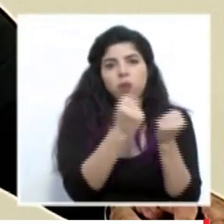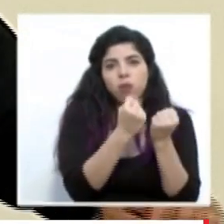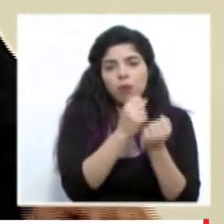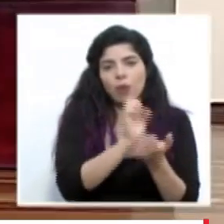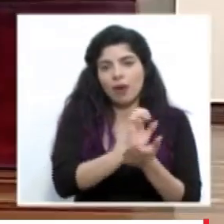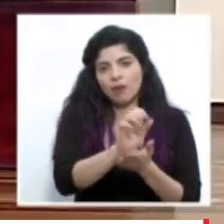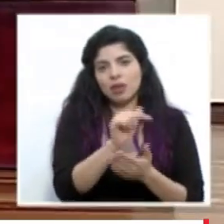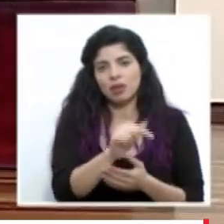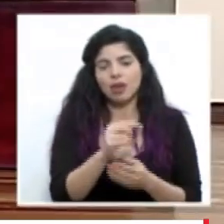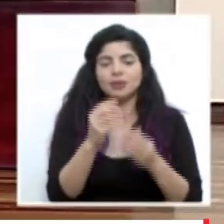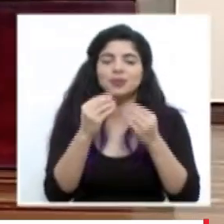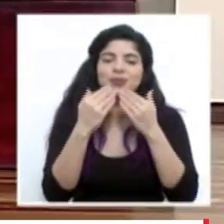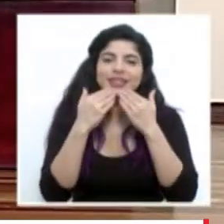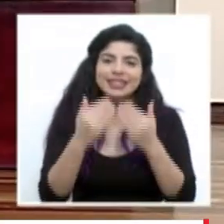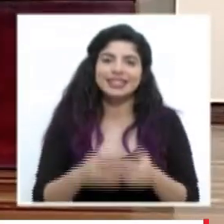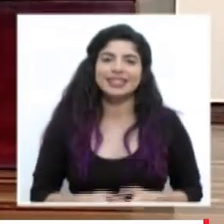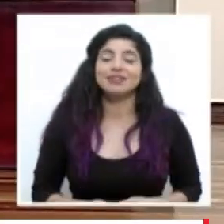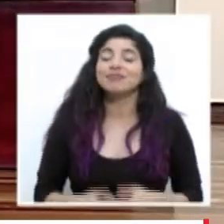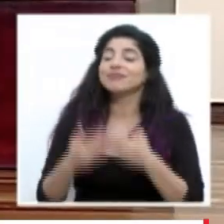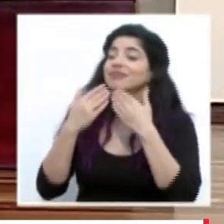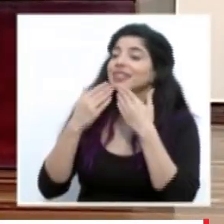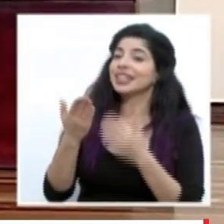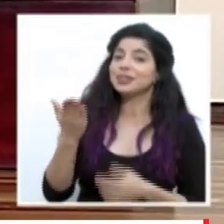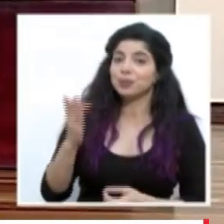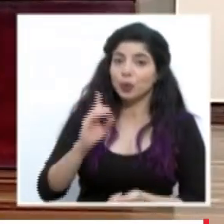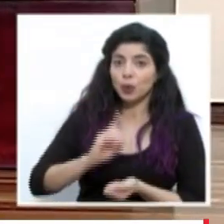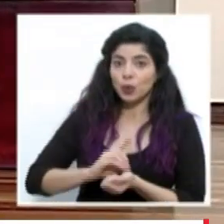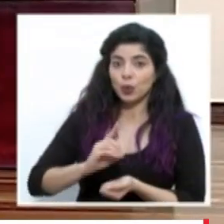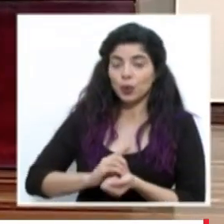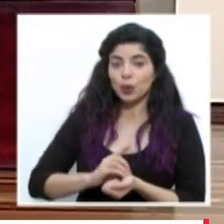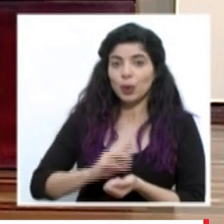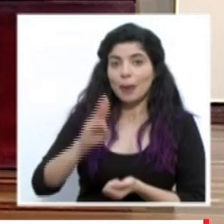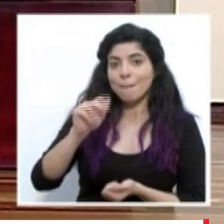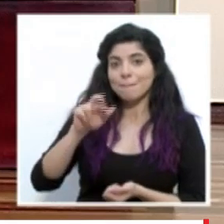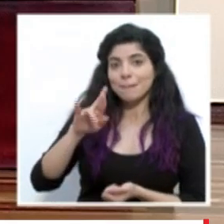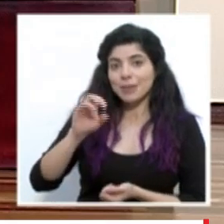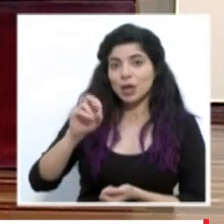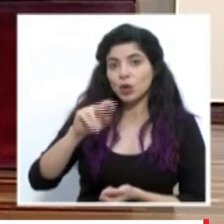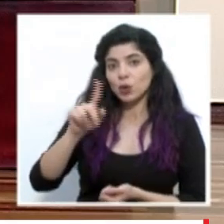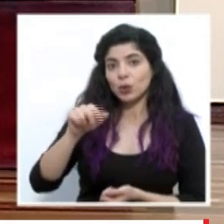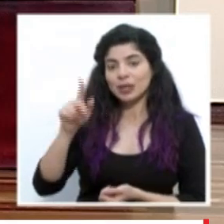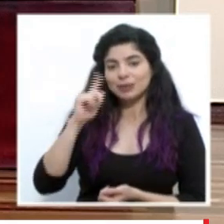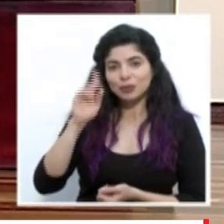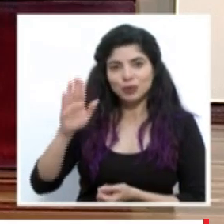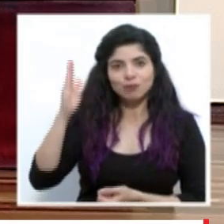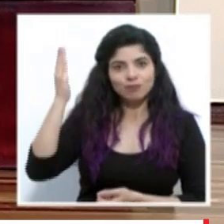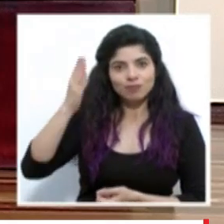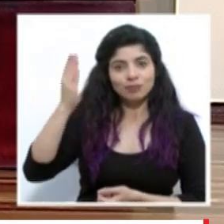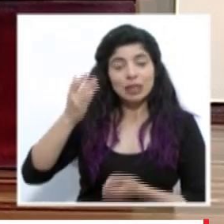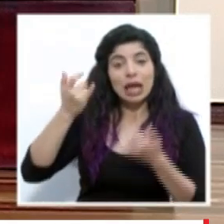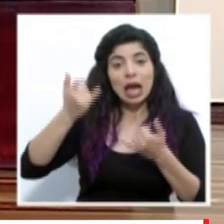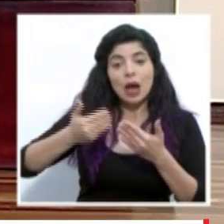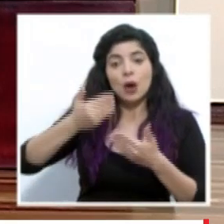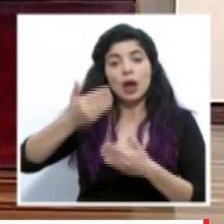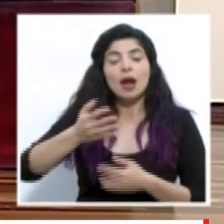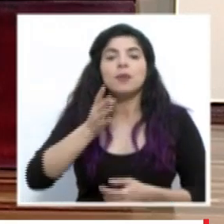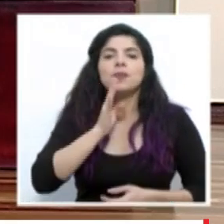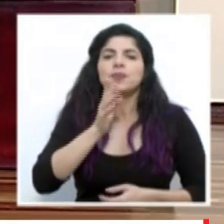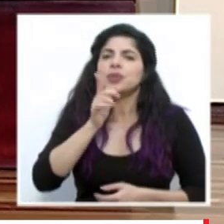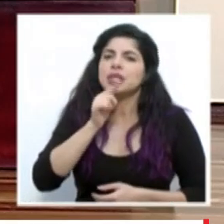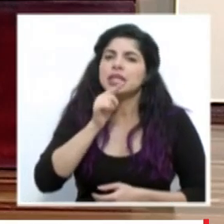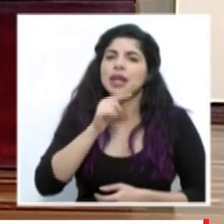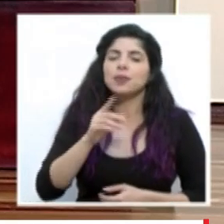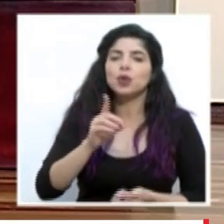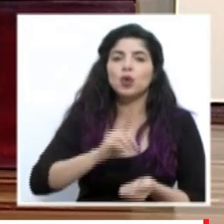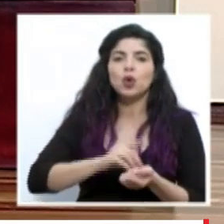gracias. Muchas gracias al doctor Mario Ruiz por este mensaje. Vamos a escuchar a continuación